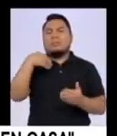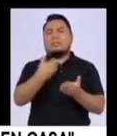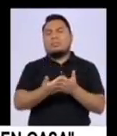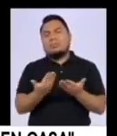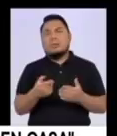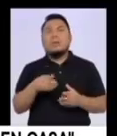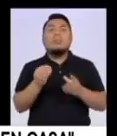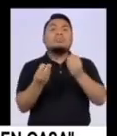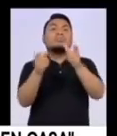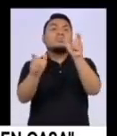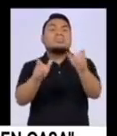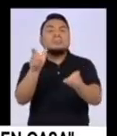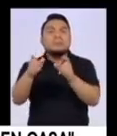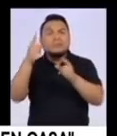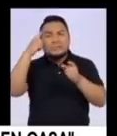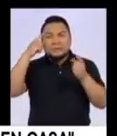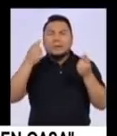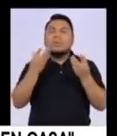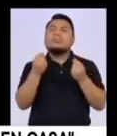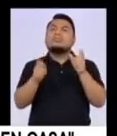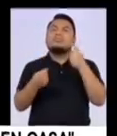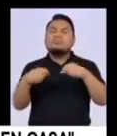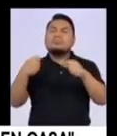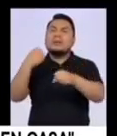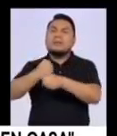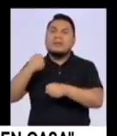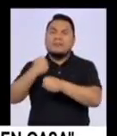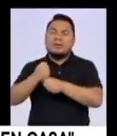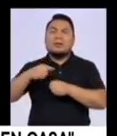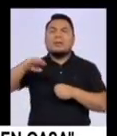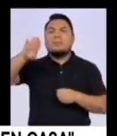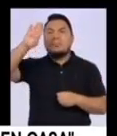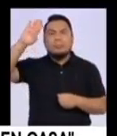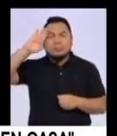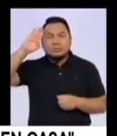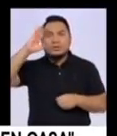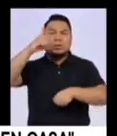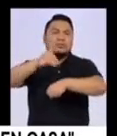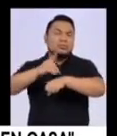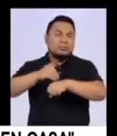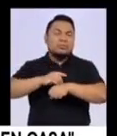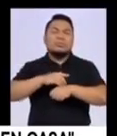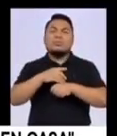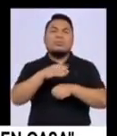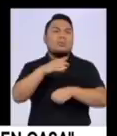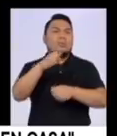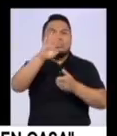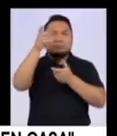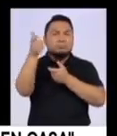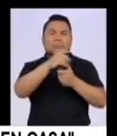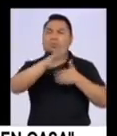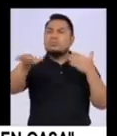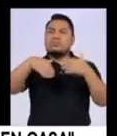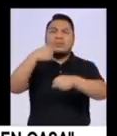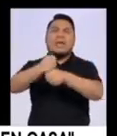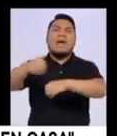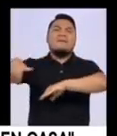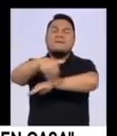hay mucha gente afuera que se está esforzando por nosotros. Los policías, los bomberos, la gente de la Cruz Roja, los médicos, la gente que